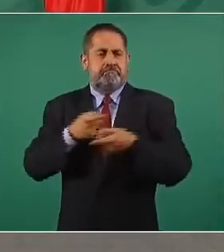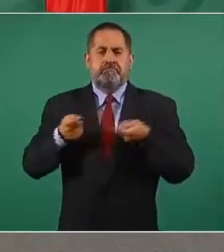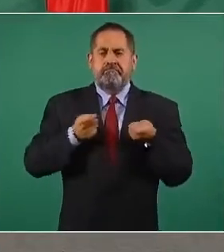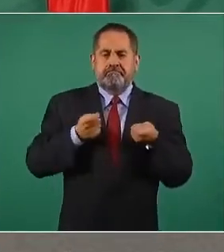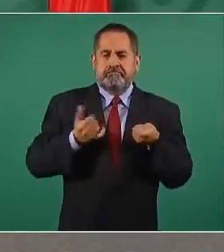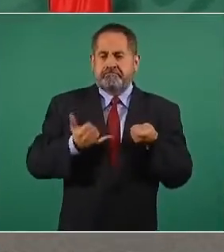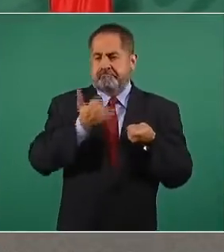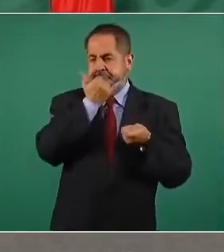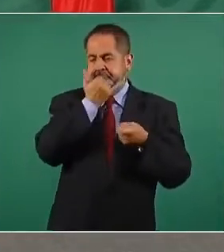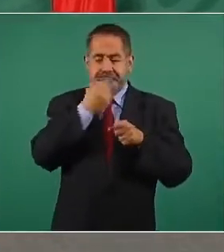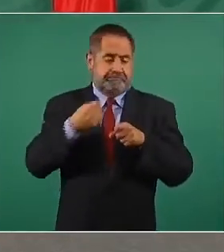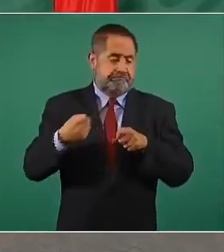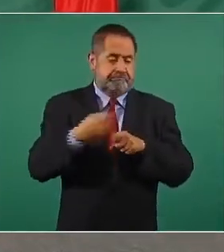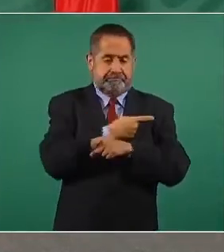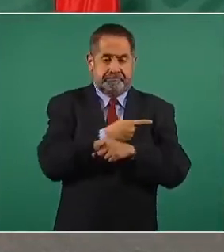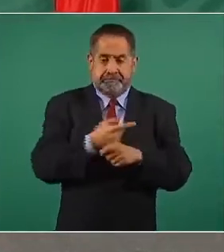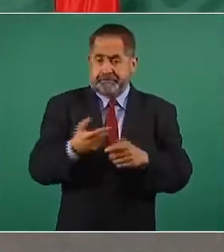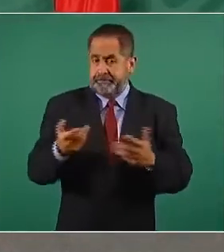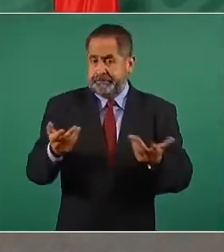entendido